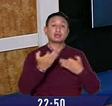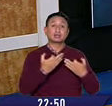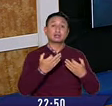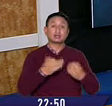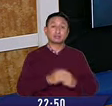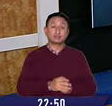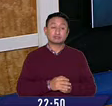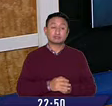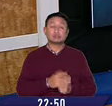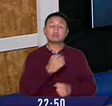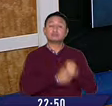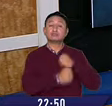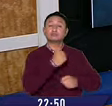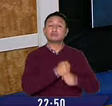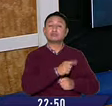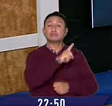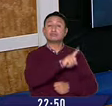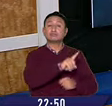ropa en el año